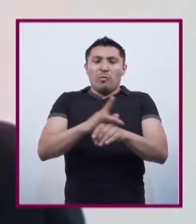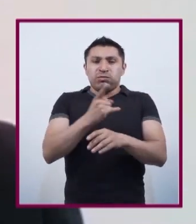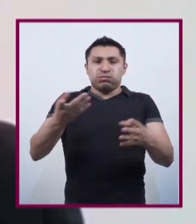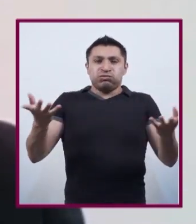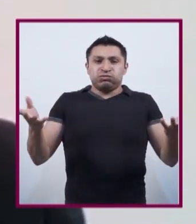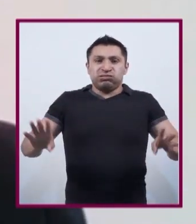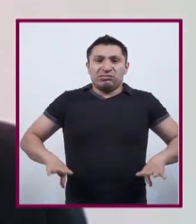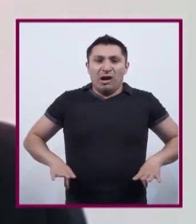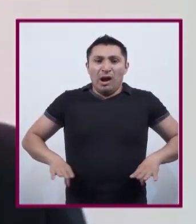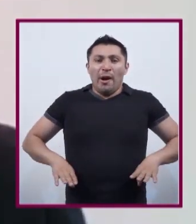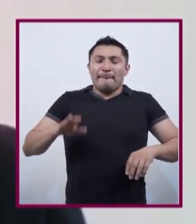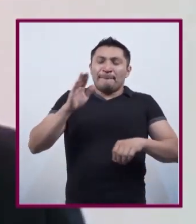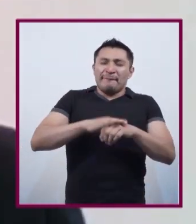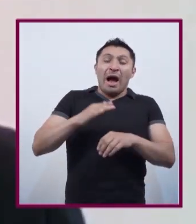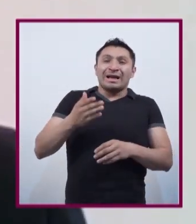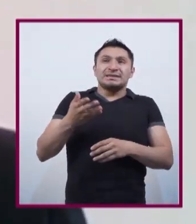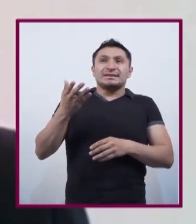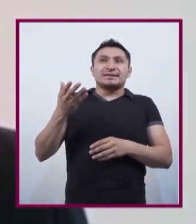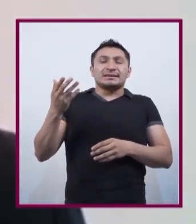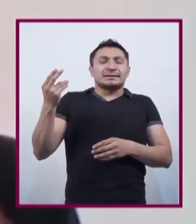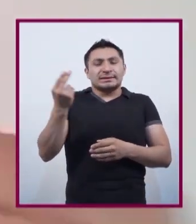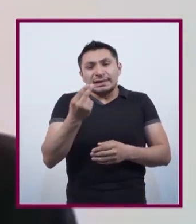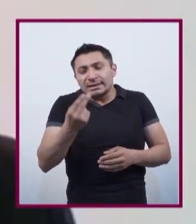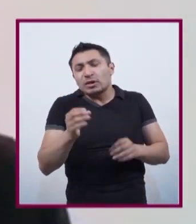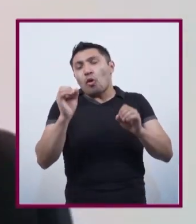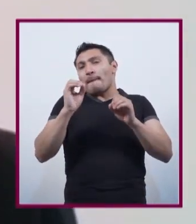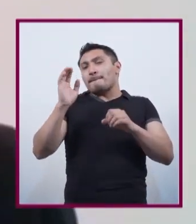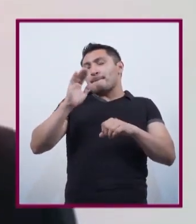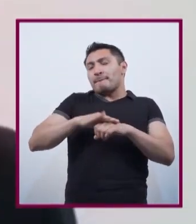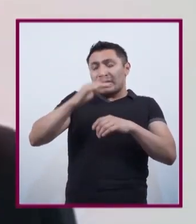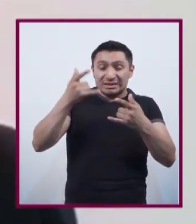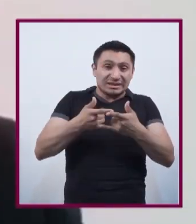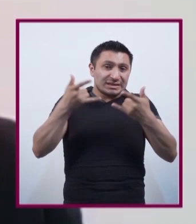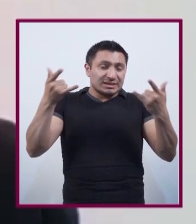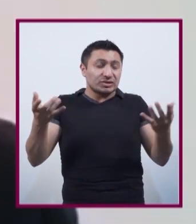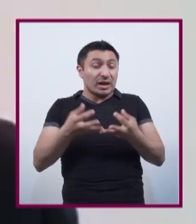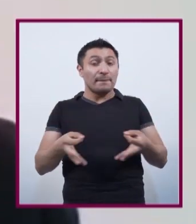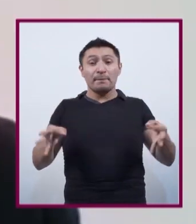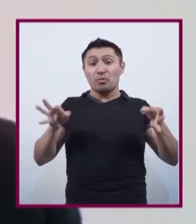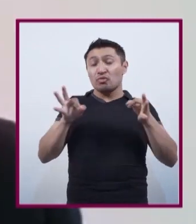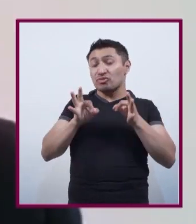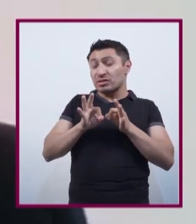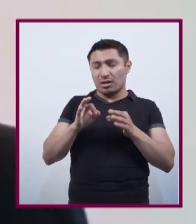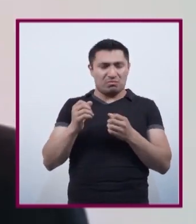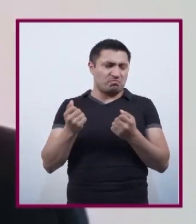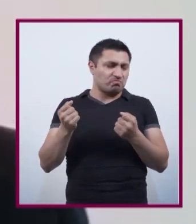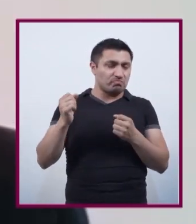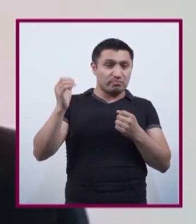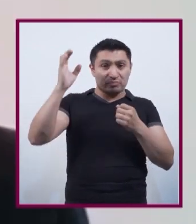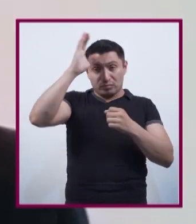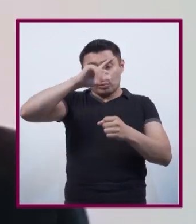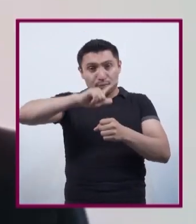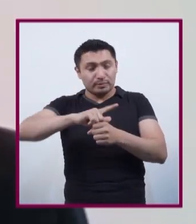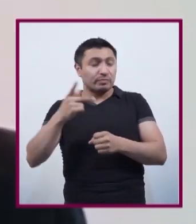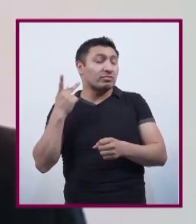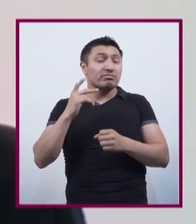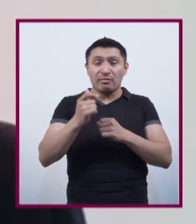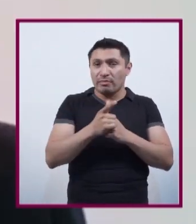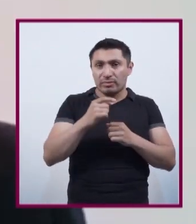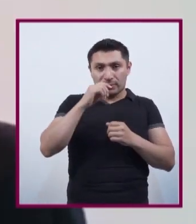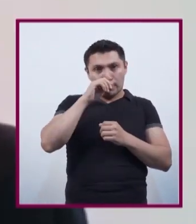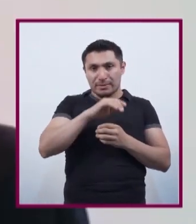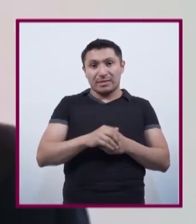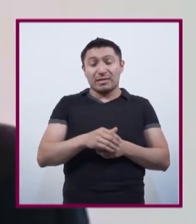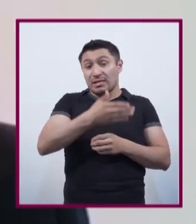darse prioridad, digamos, por su carácter de ser más consultadas, por su importancia histórica, por su relevancia en